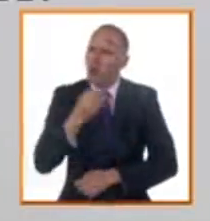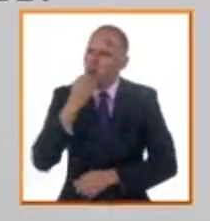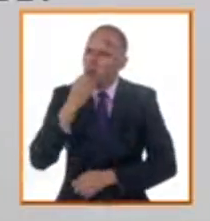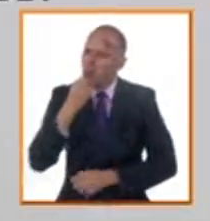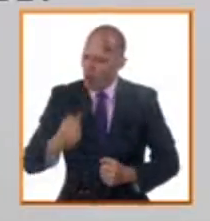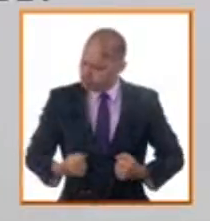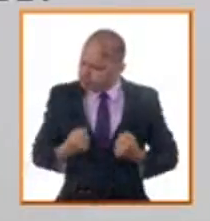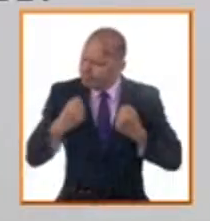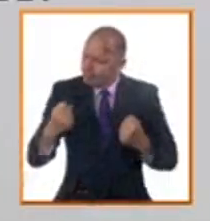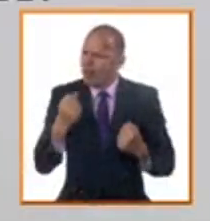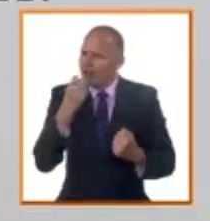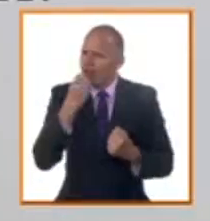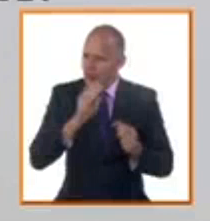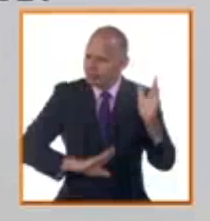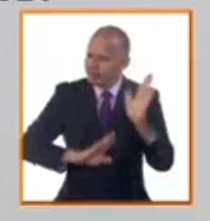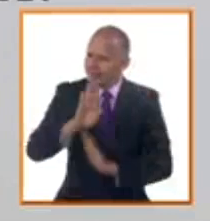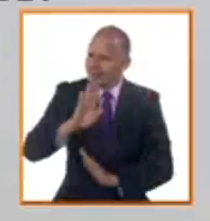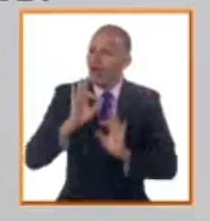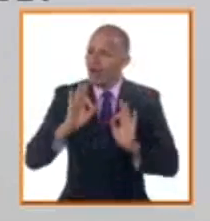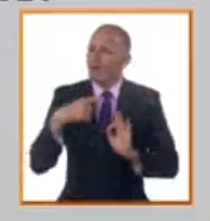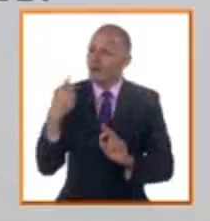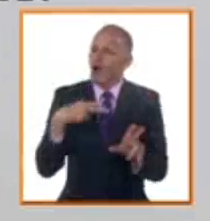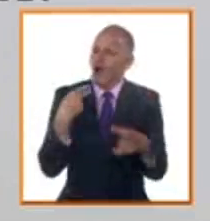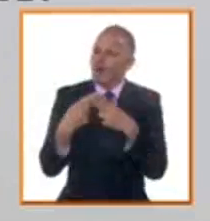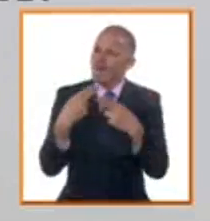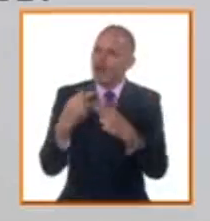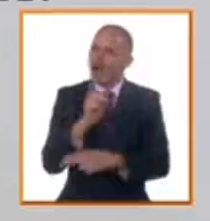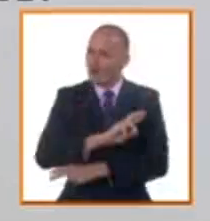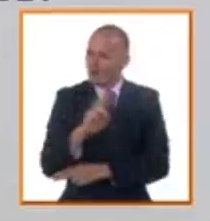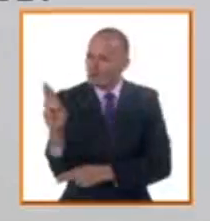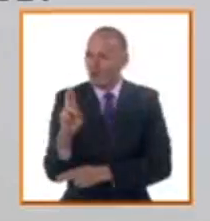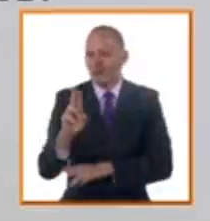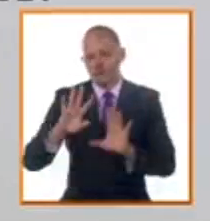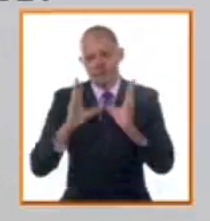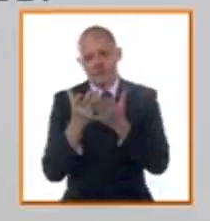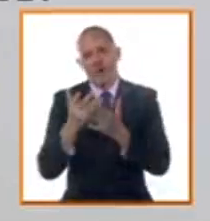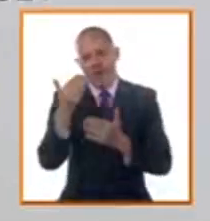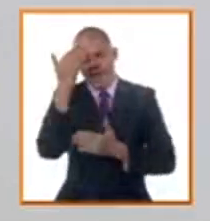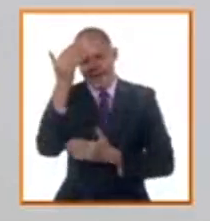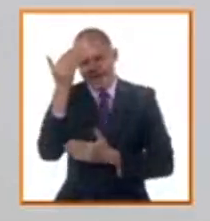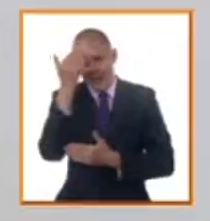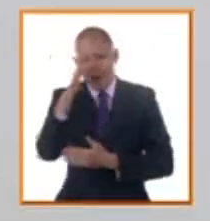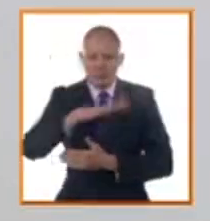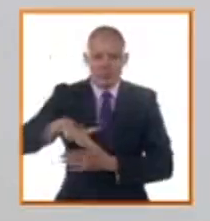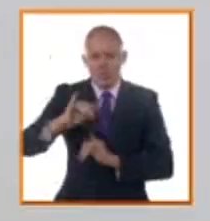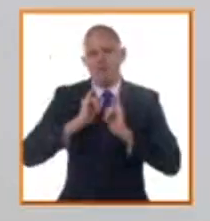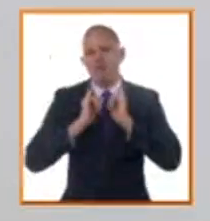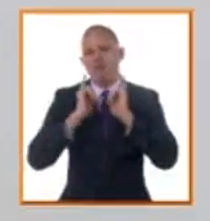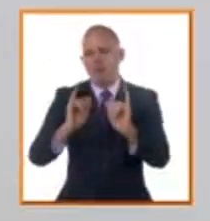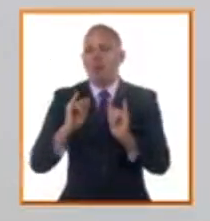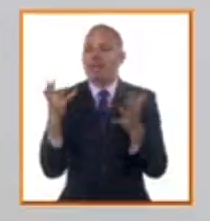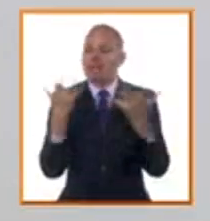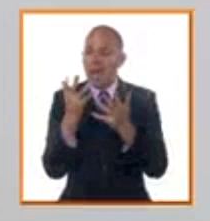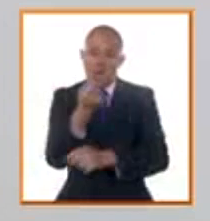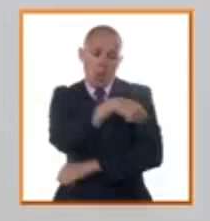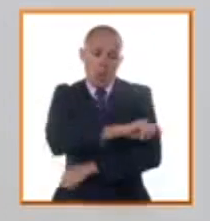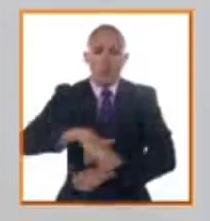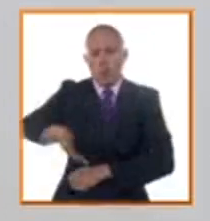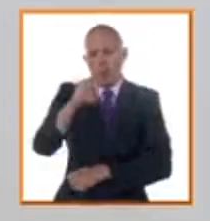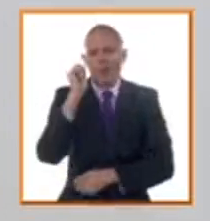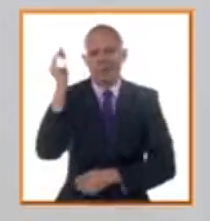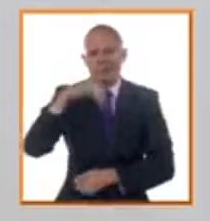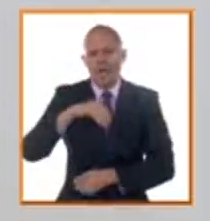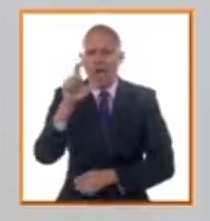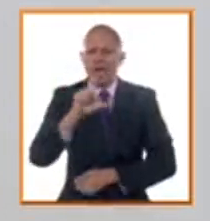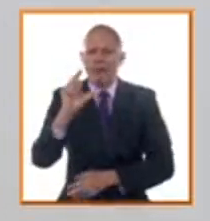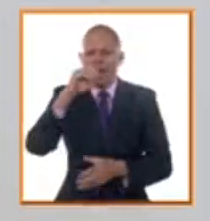más alta dirección de nuestra Revolución Cubana y del país. Muchísimas gracias por este contacto para poder informar a toda la teleaudiencia cubana de cómo se encuentra